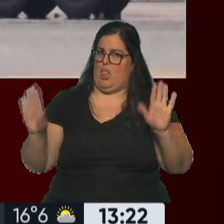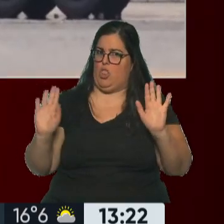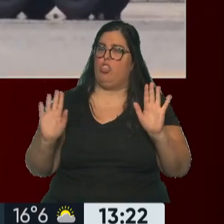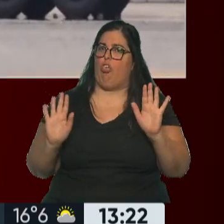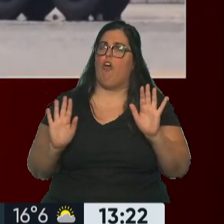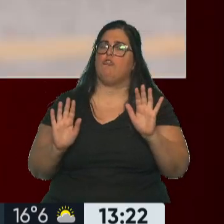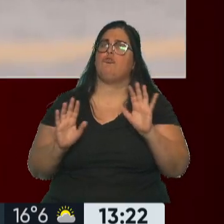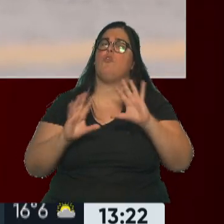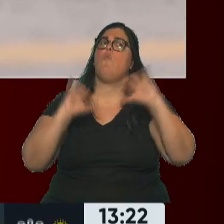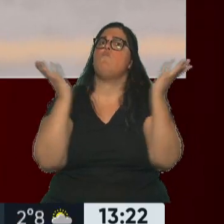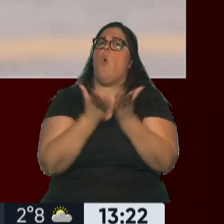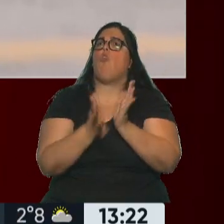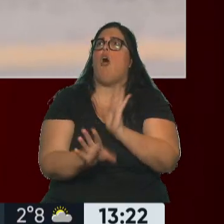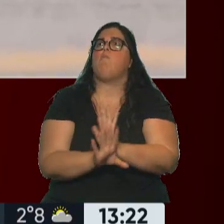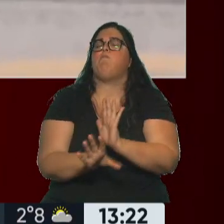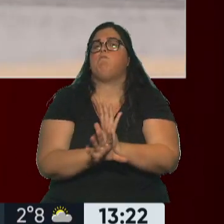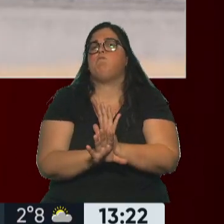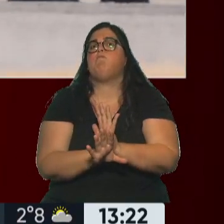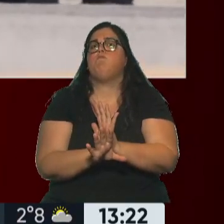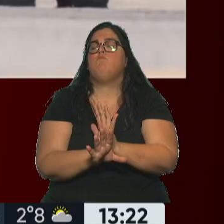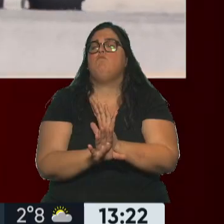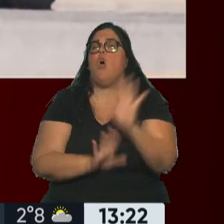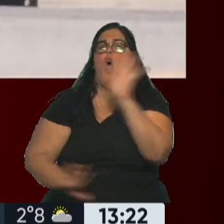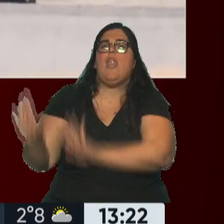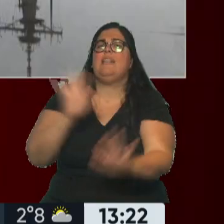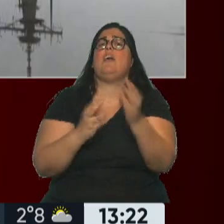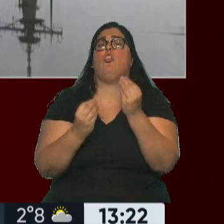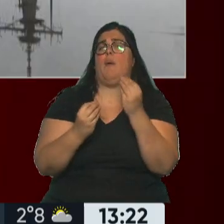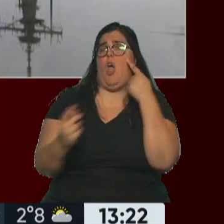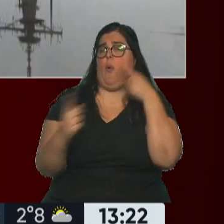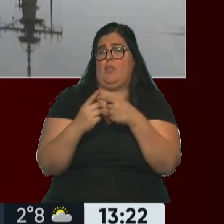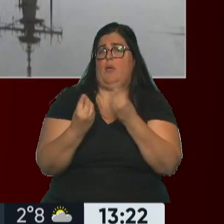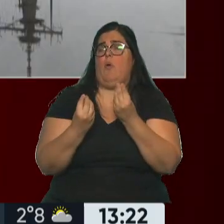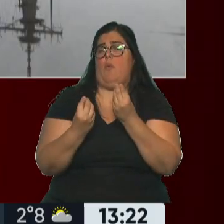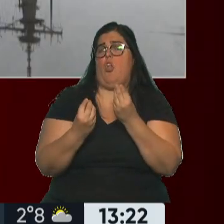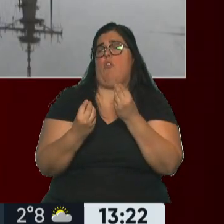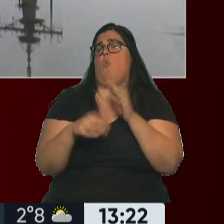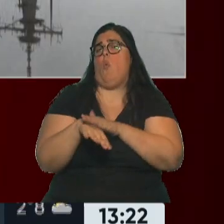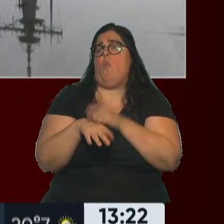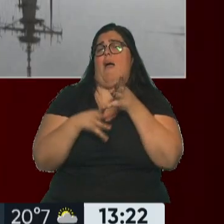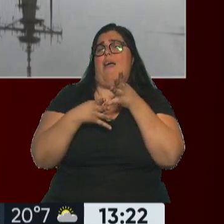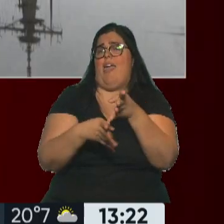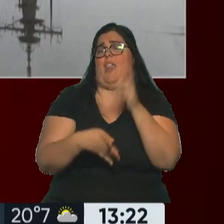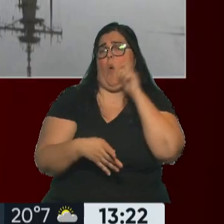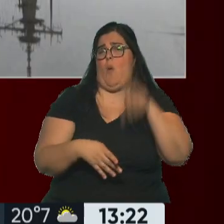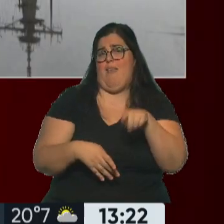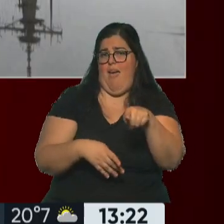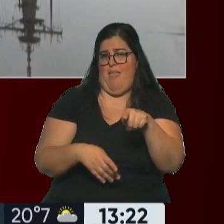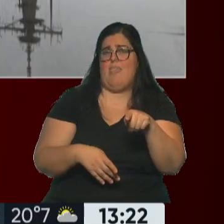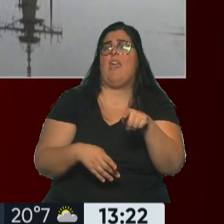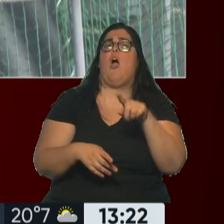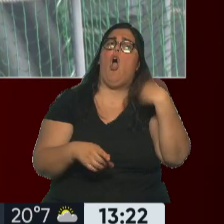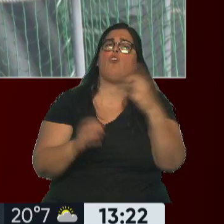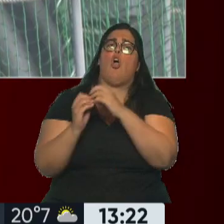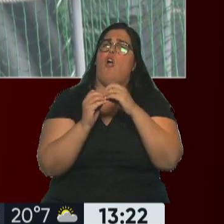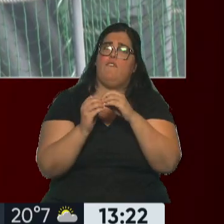un mundo, se puede decir, que se está armando justamente, bueno, sobre todo diría yo, por la guerra en Ucrania y los conflictos adyacentes que se